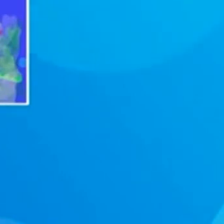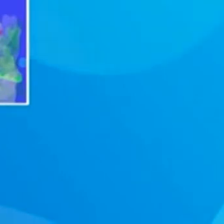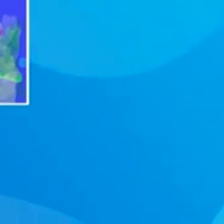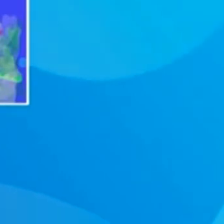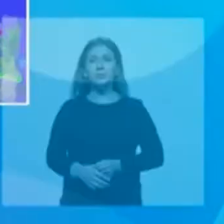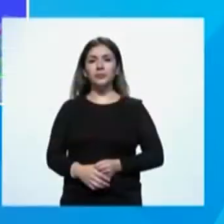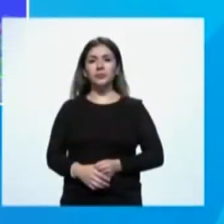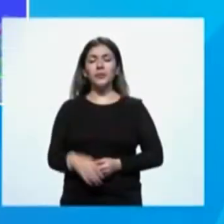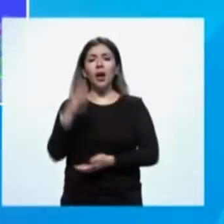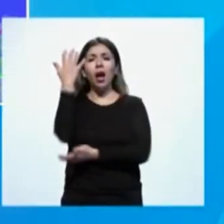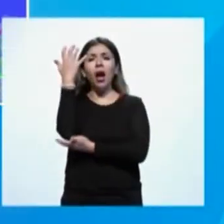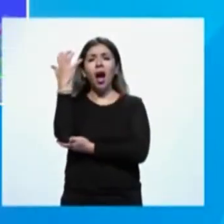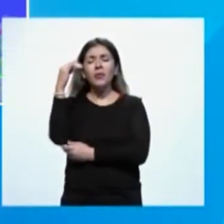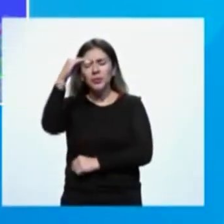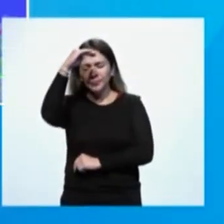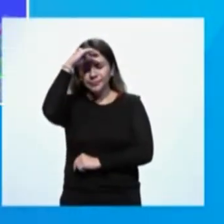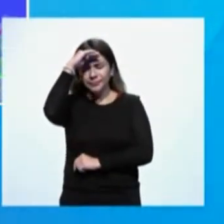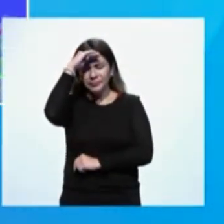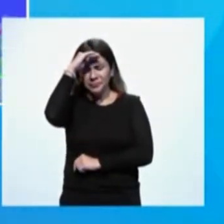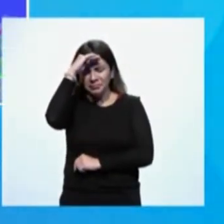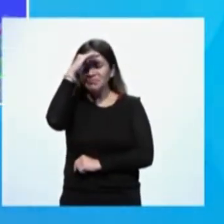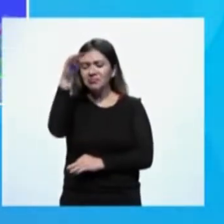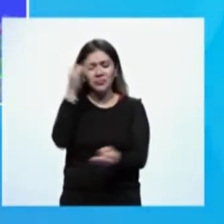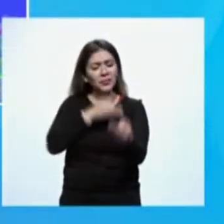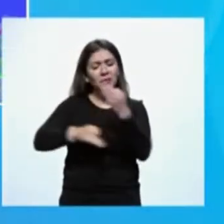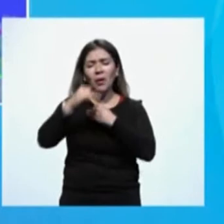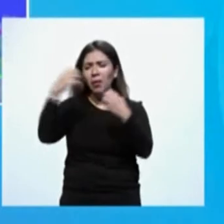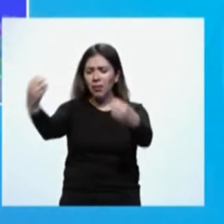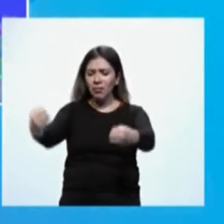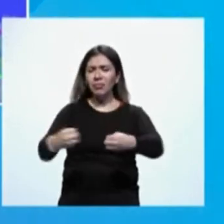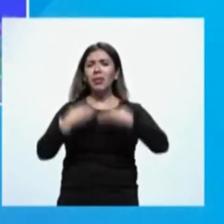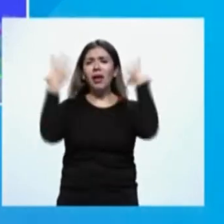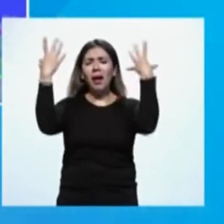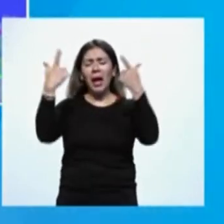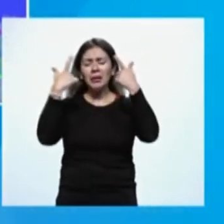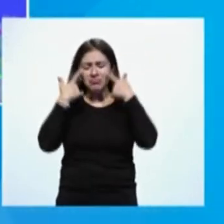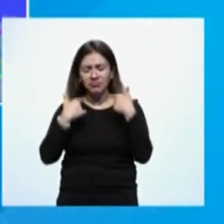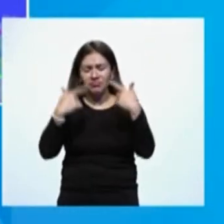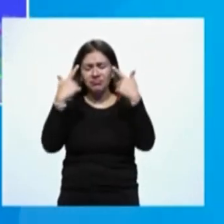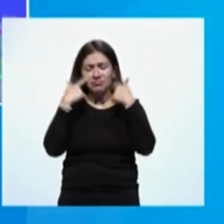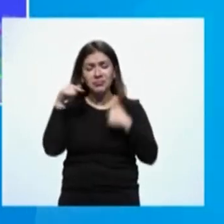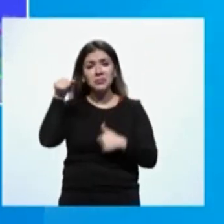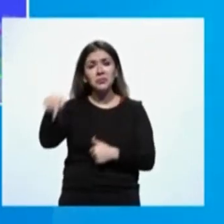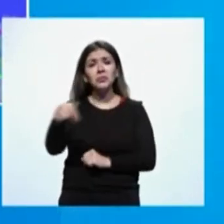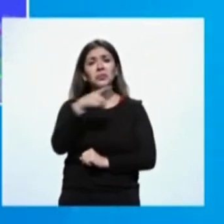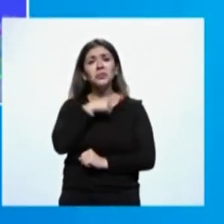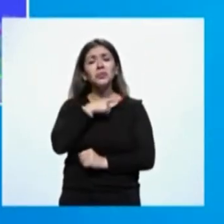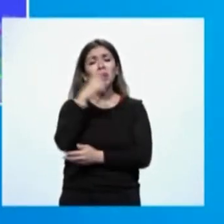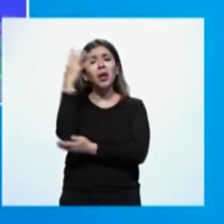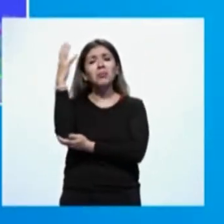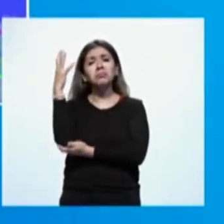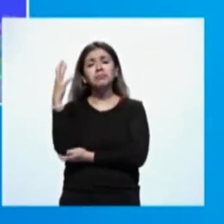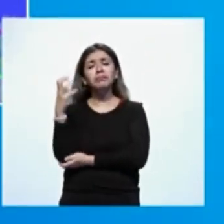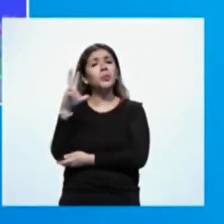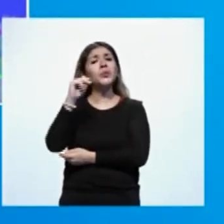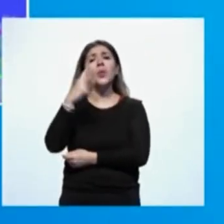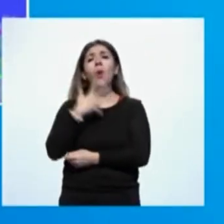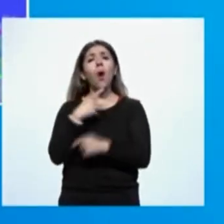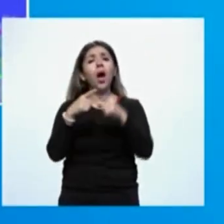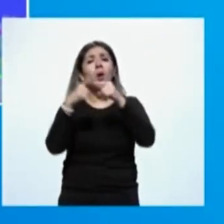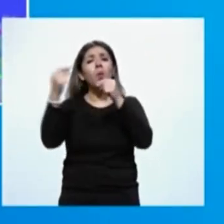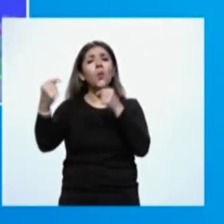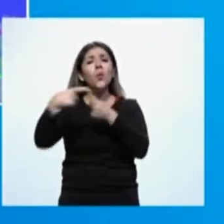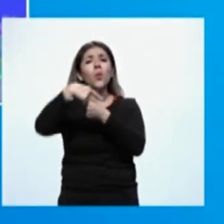El árbol decía llorando: todos me han abandonado. Y ahí estaba, vacío de hojas, con